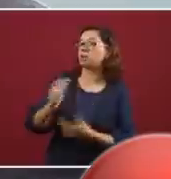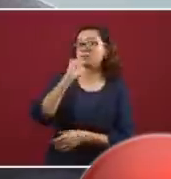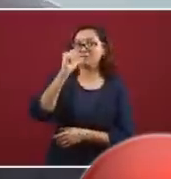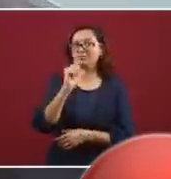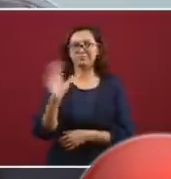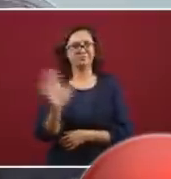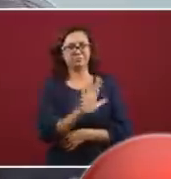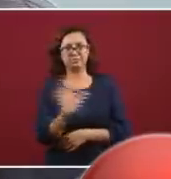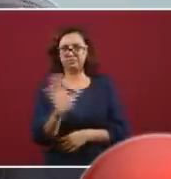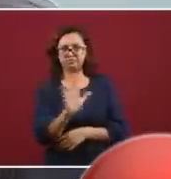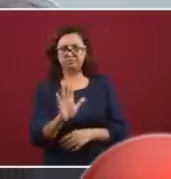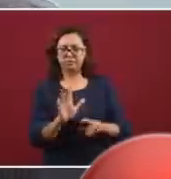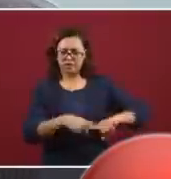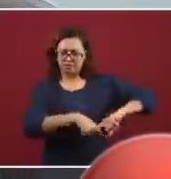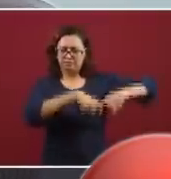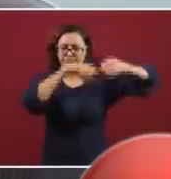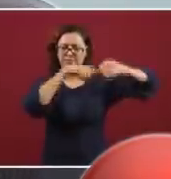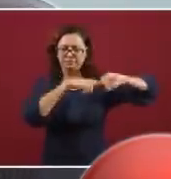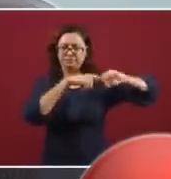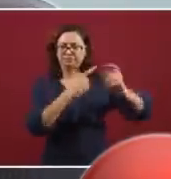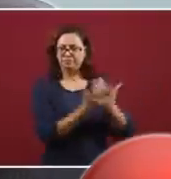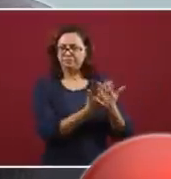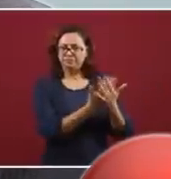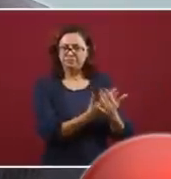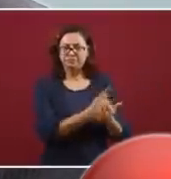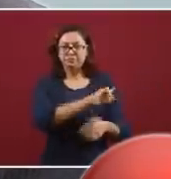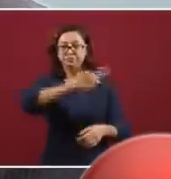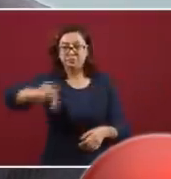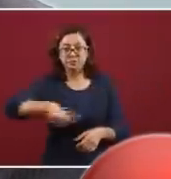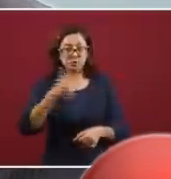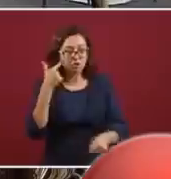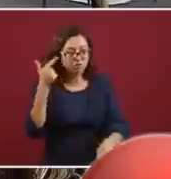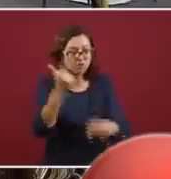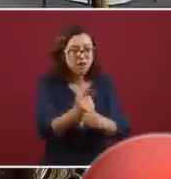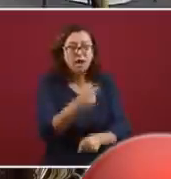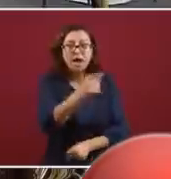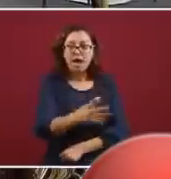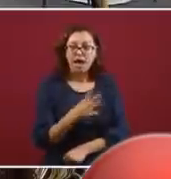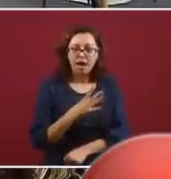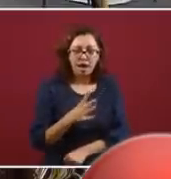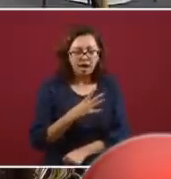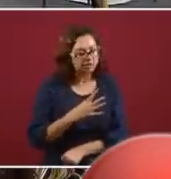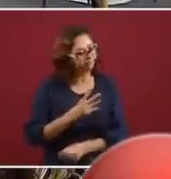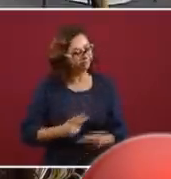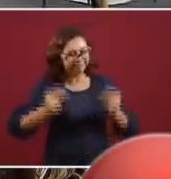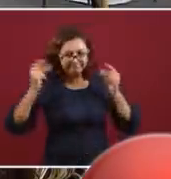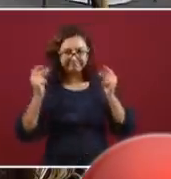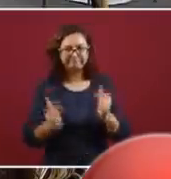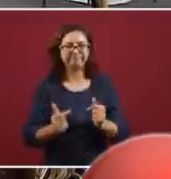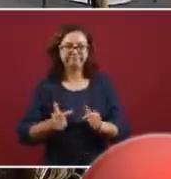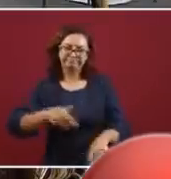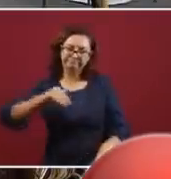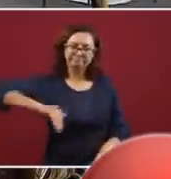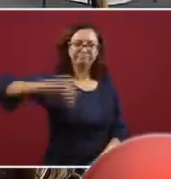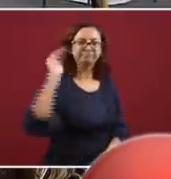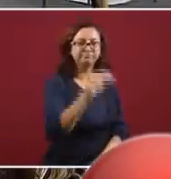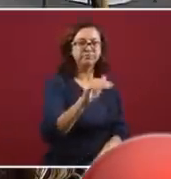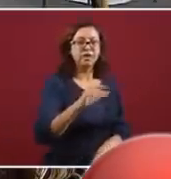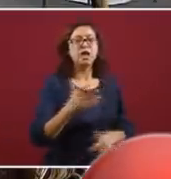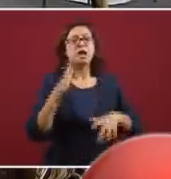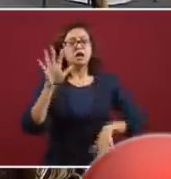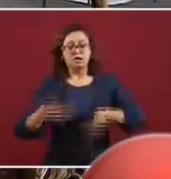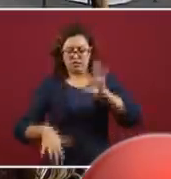localizamos bienes, se reinventaría la deuda y cobramos. Muchas veces tenemos información posterior a esto de vehículos o